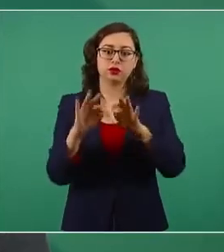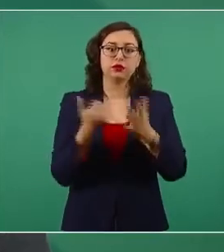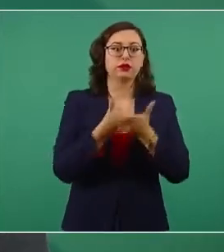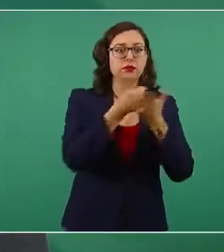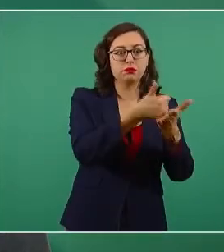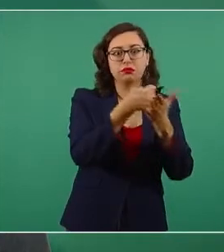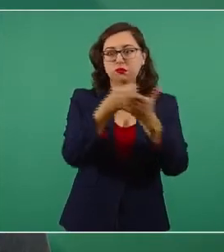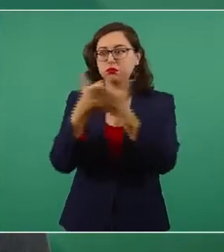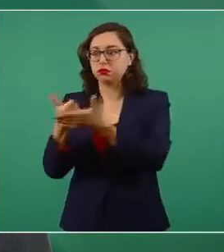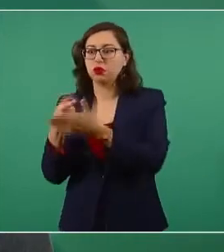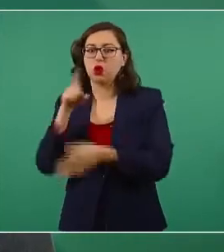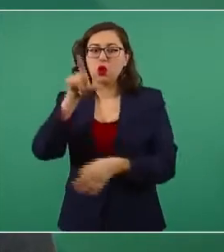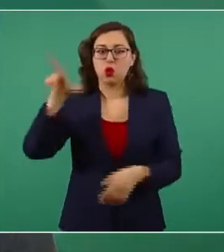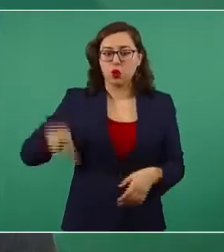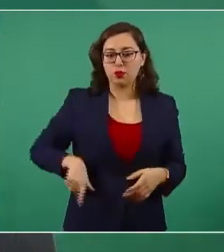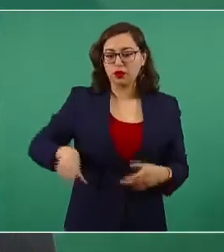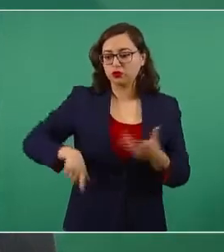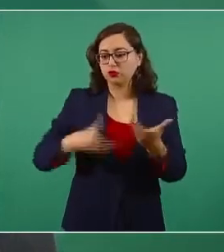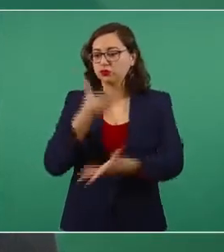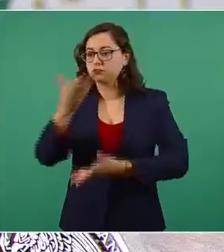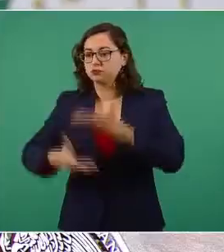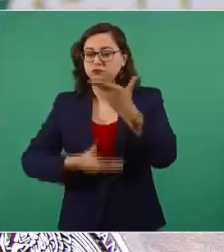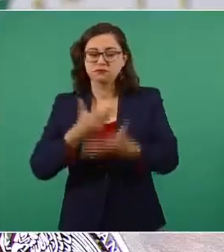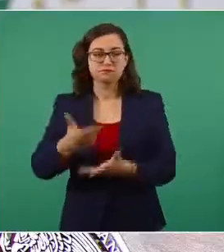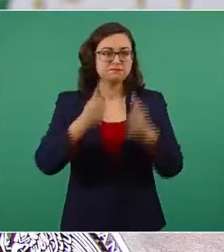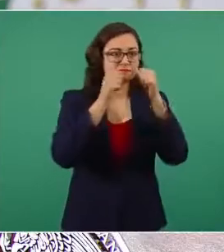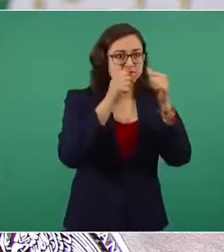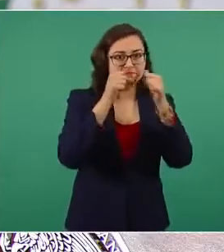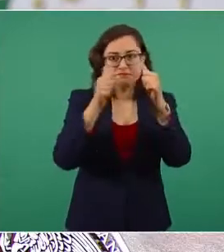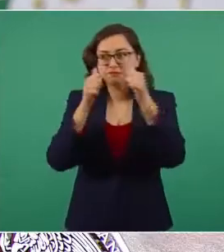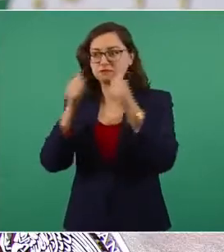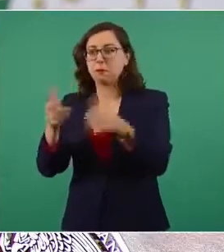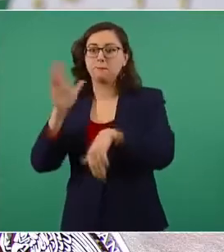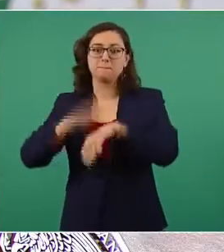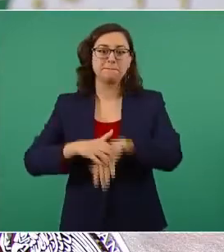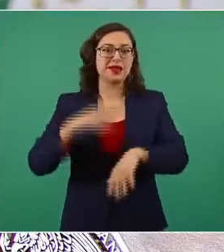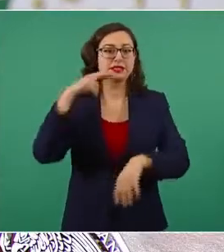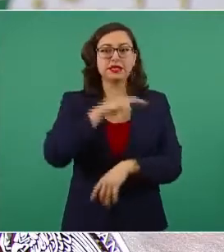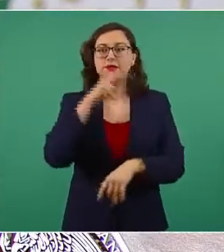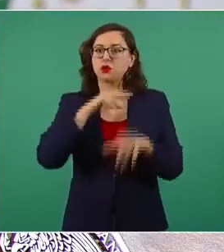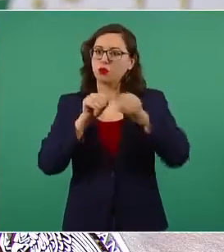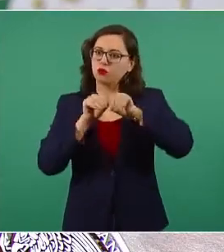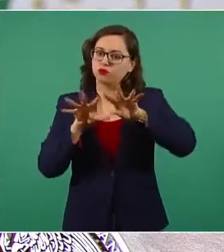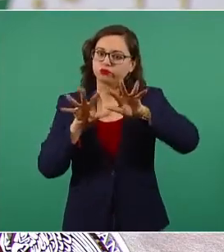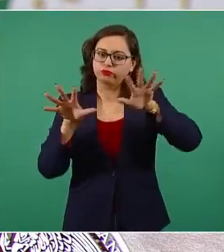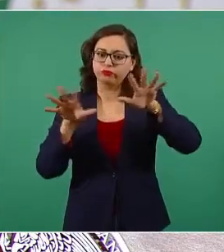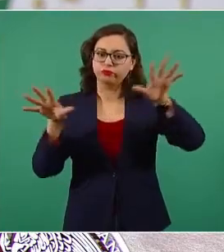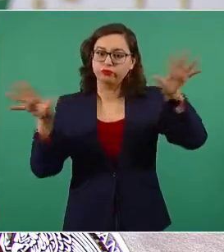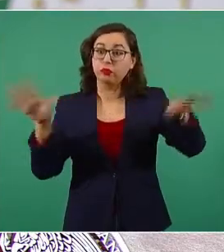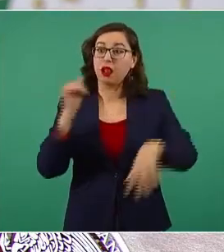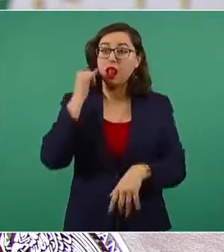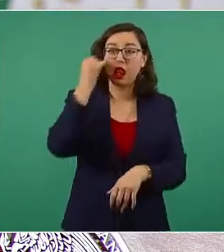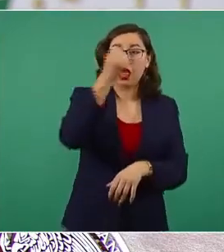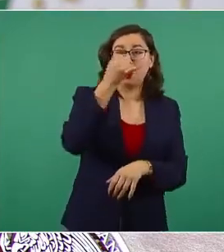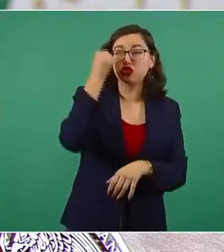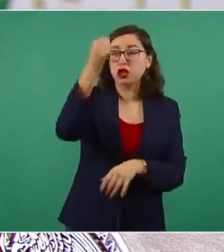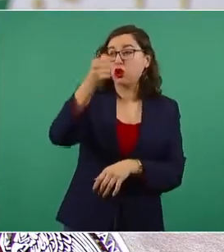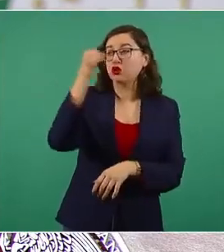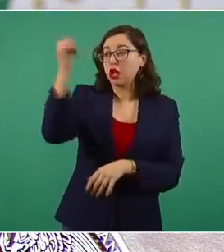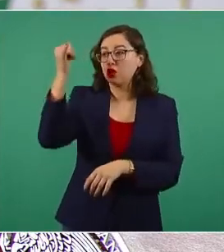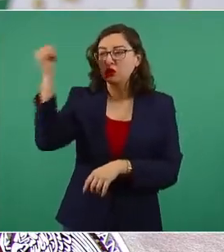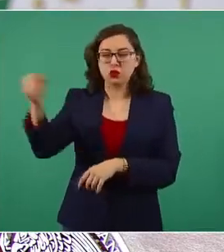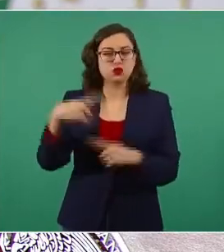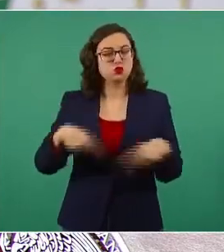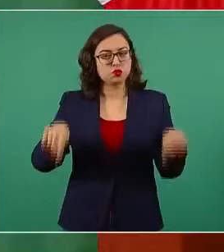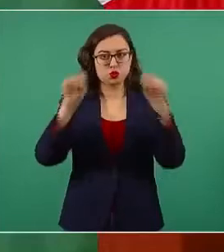dada por los servidores y servidoras de la nación que nos permiten expandir a cada rincón del país la capacidad